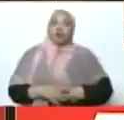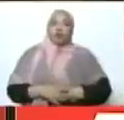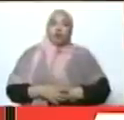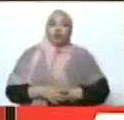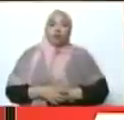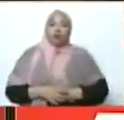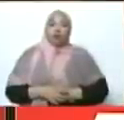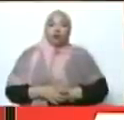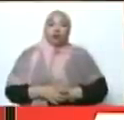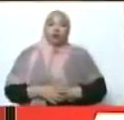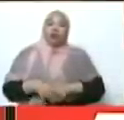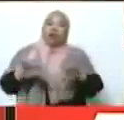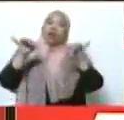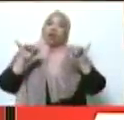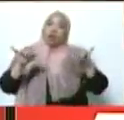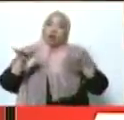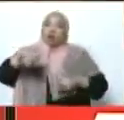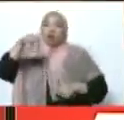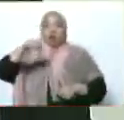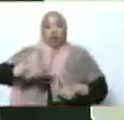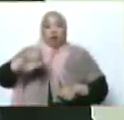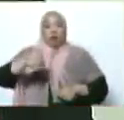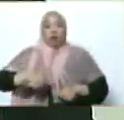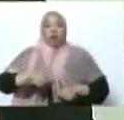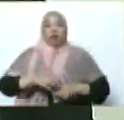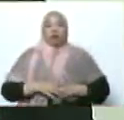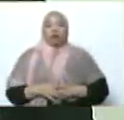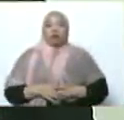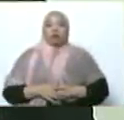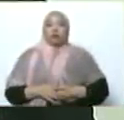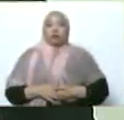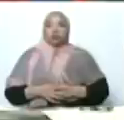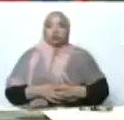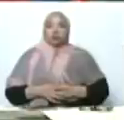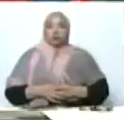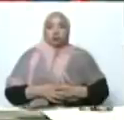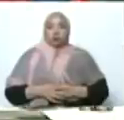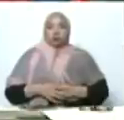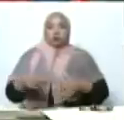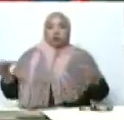Si esos mismos jefes, esta señora del Comando Sur,